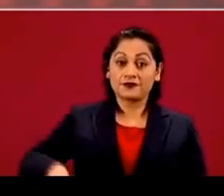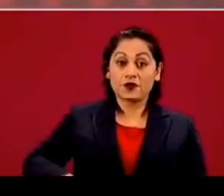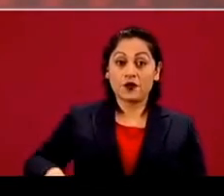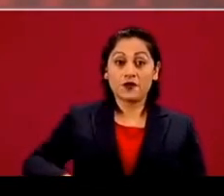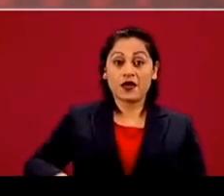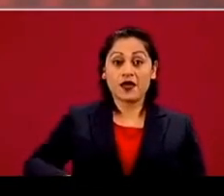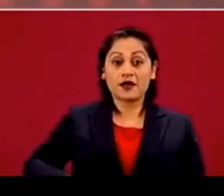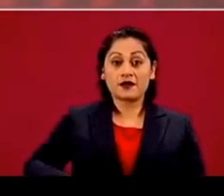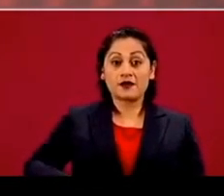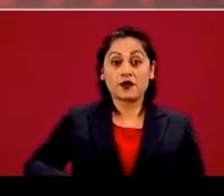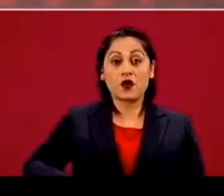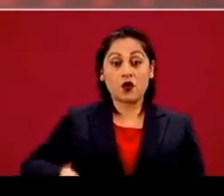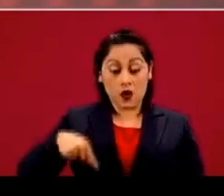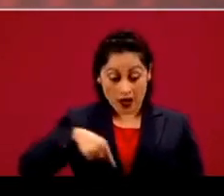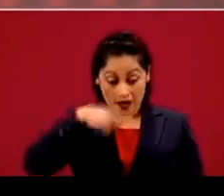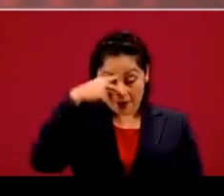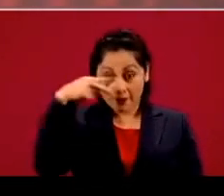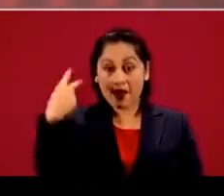Era